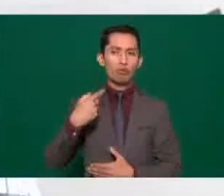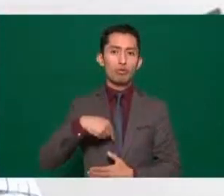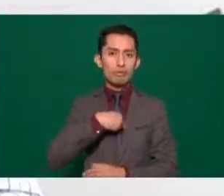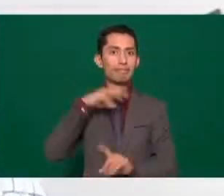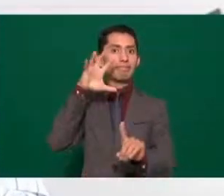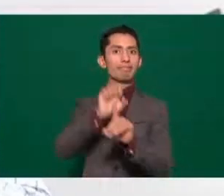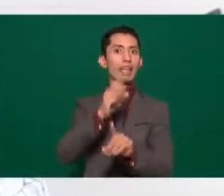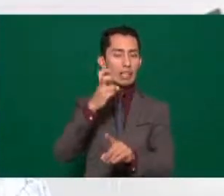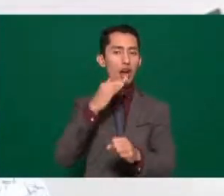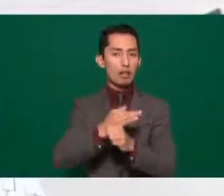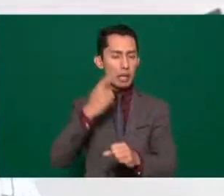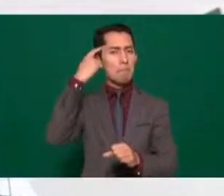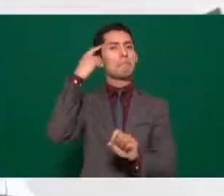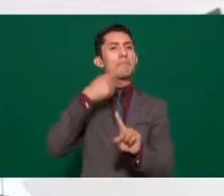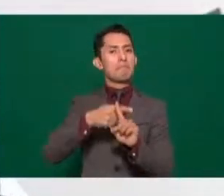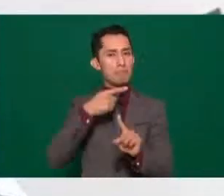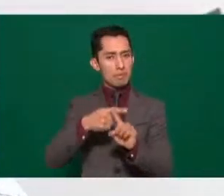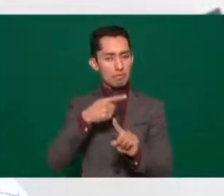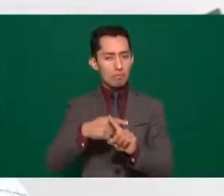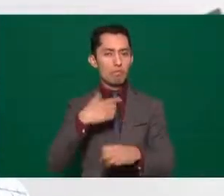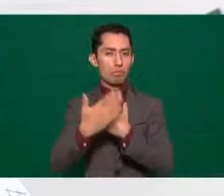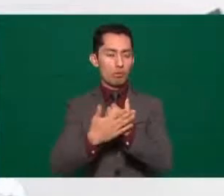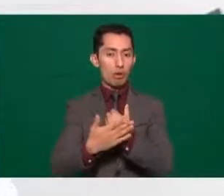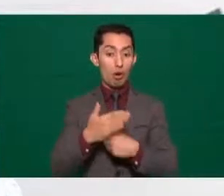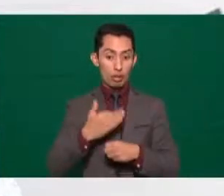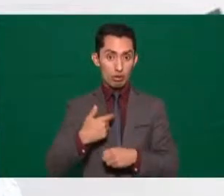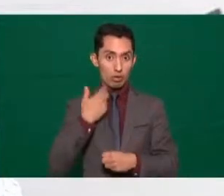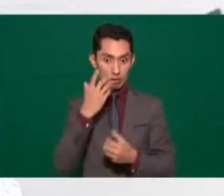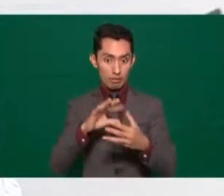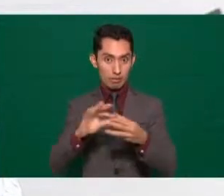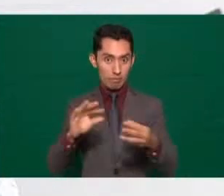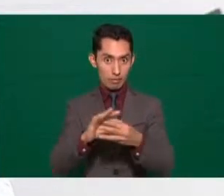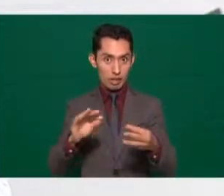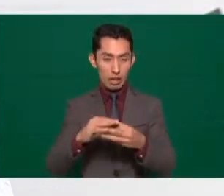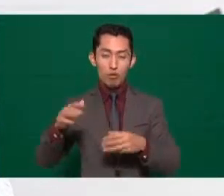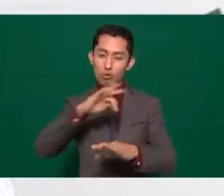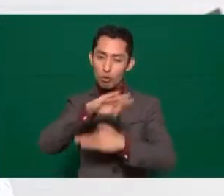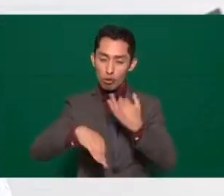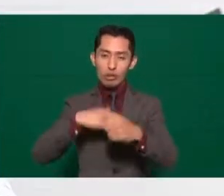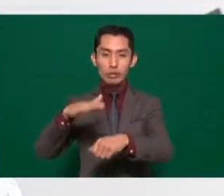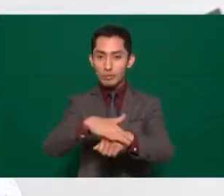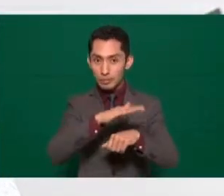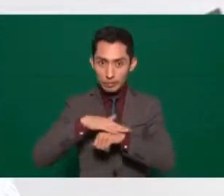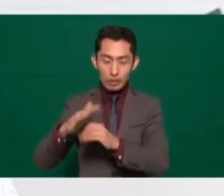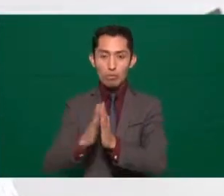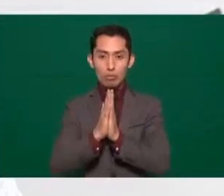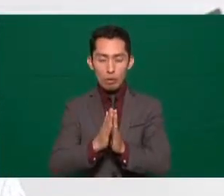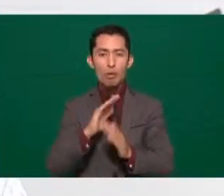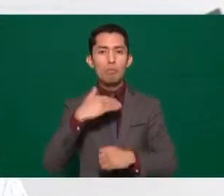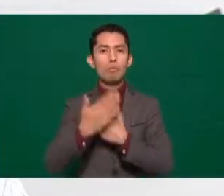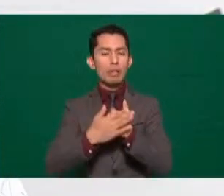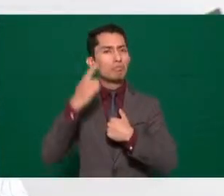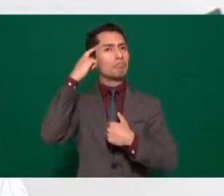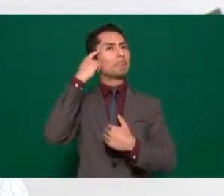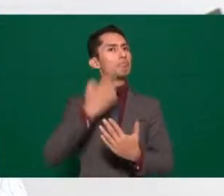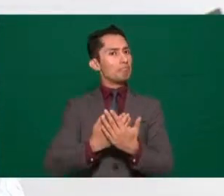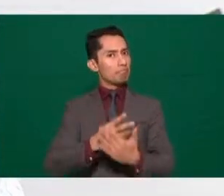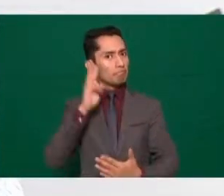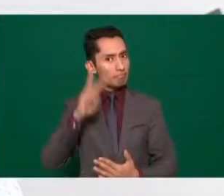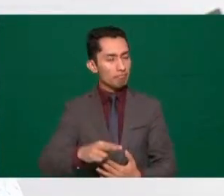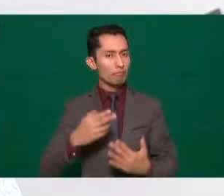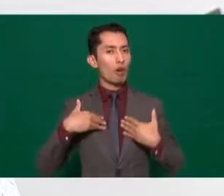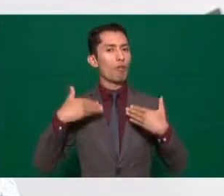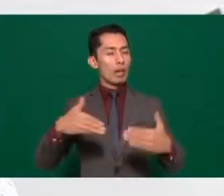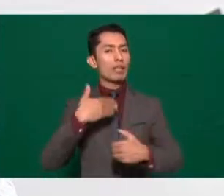alcanzar. Hoy, a través de este mensaje, quisiera hacer un llamado a recuperar la esperanza y la confianza, porque